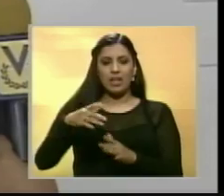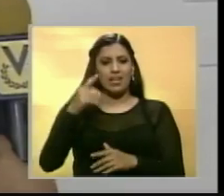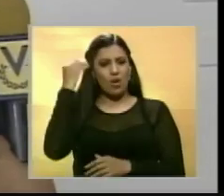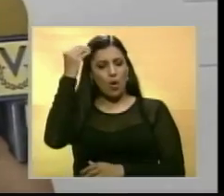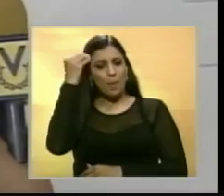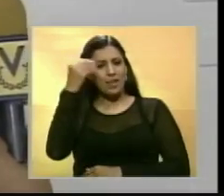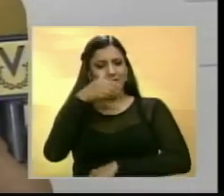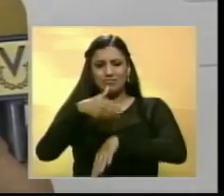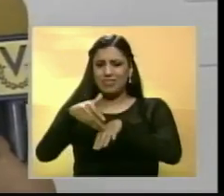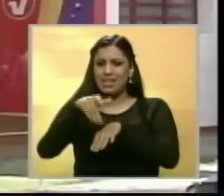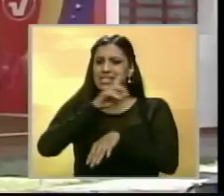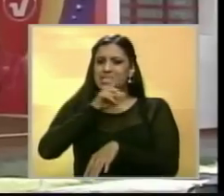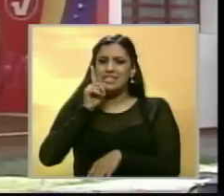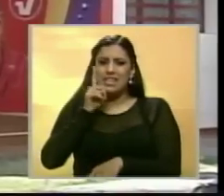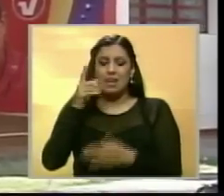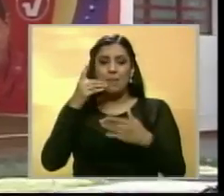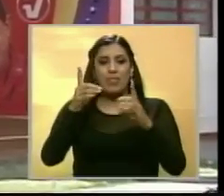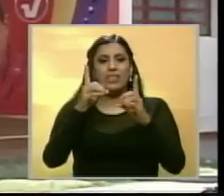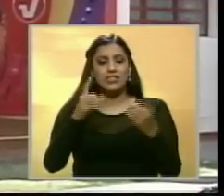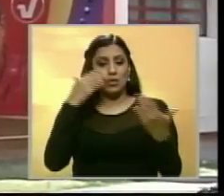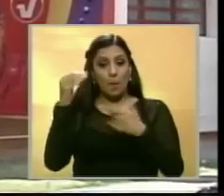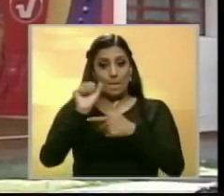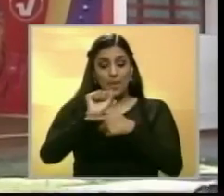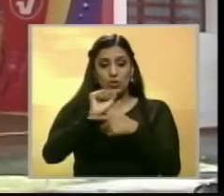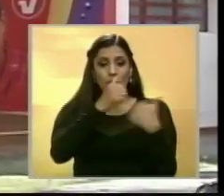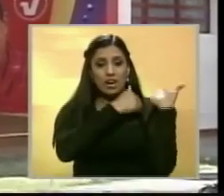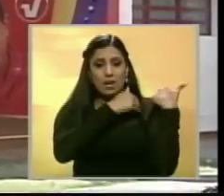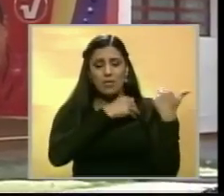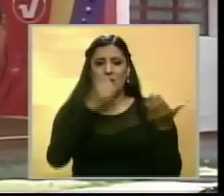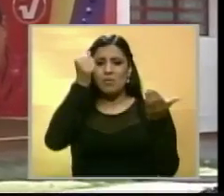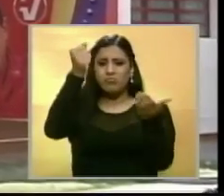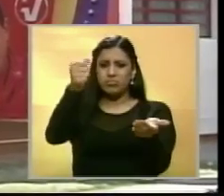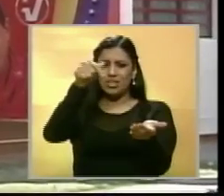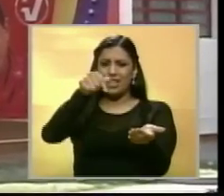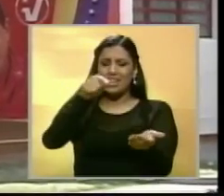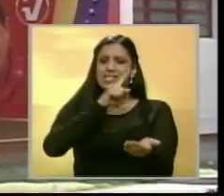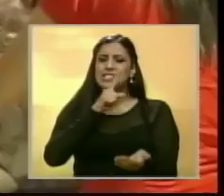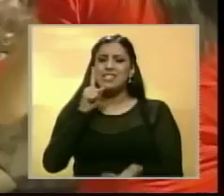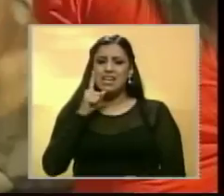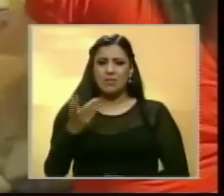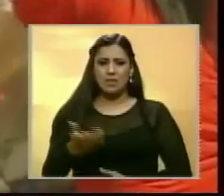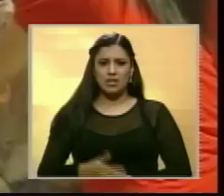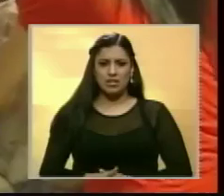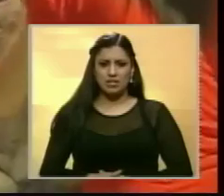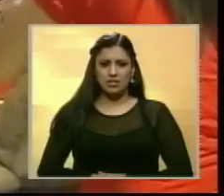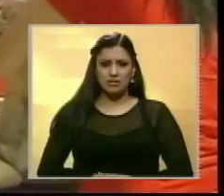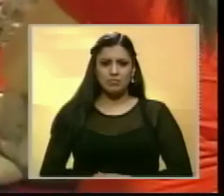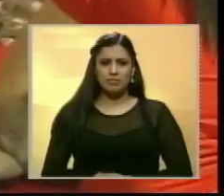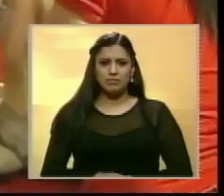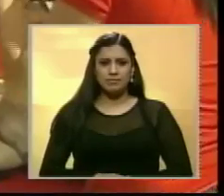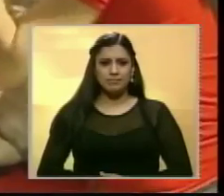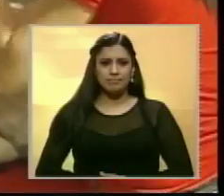que es discriminatorio una vez que se designa al partido de gobierno para la ejecución de los denominados CLAP.